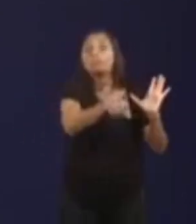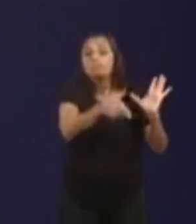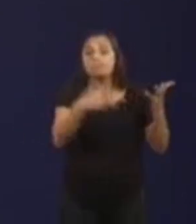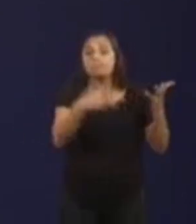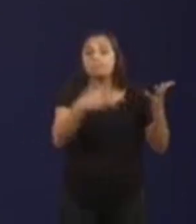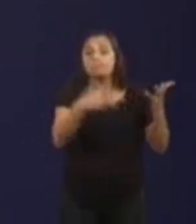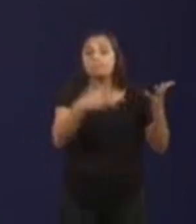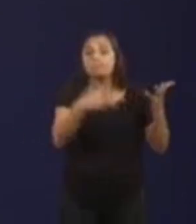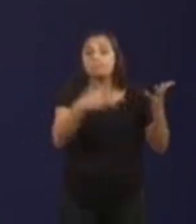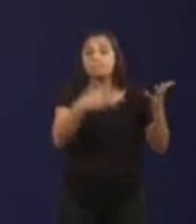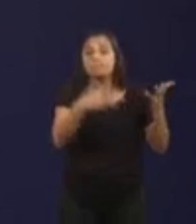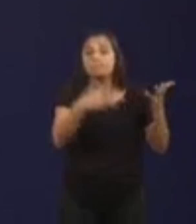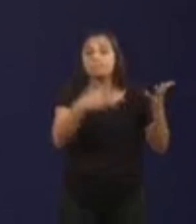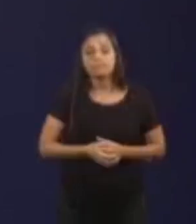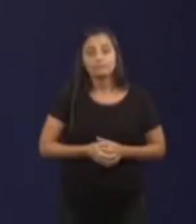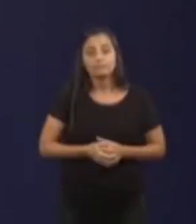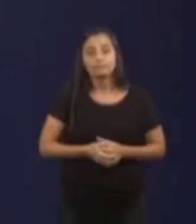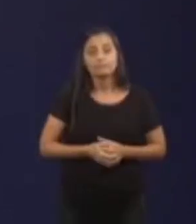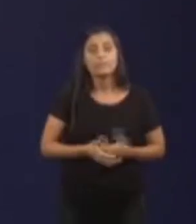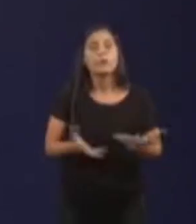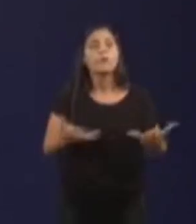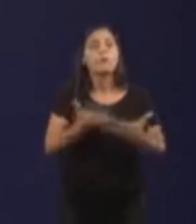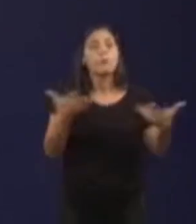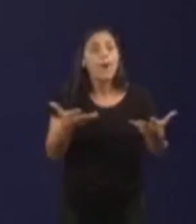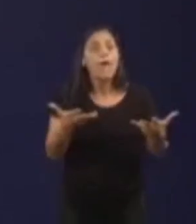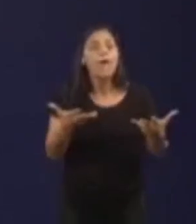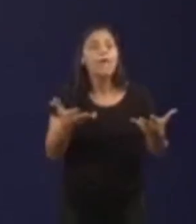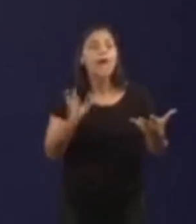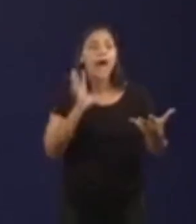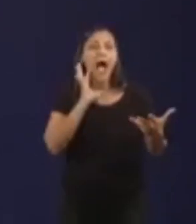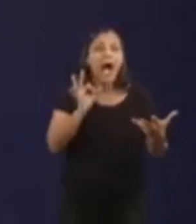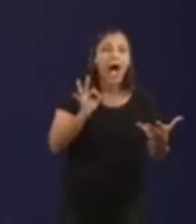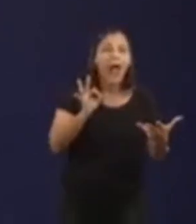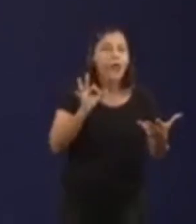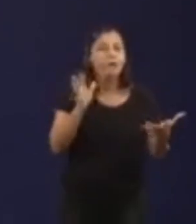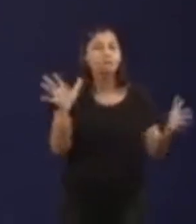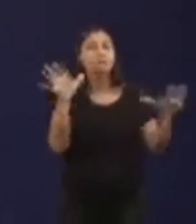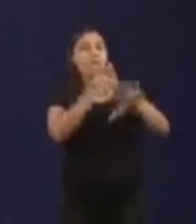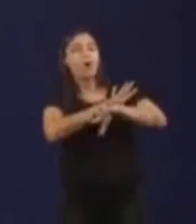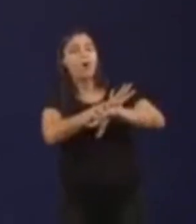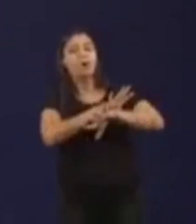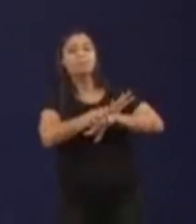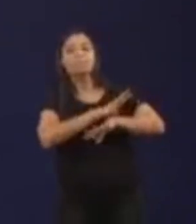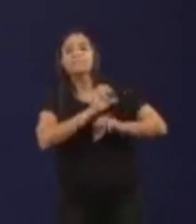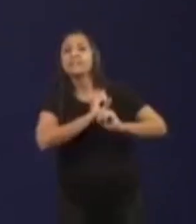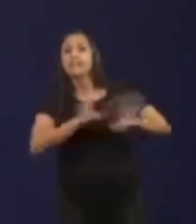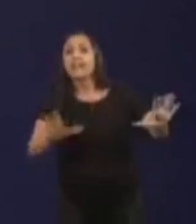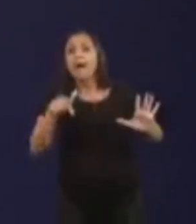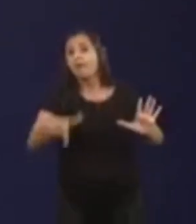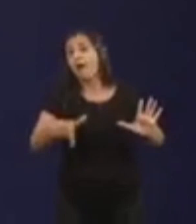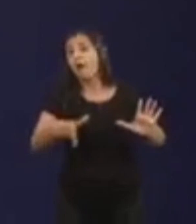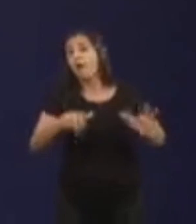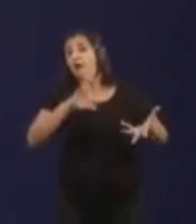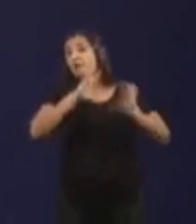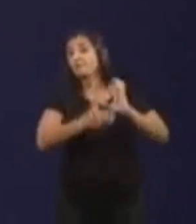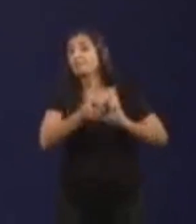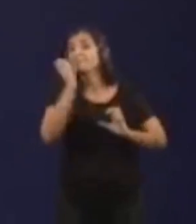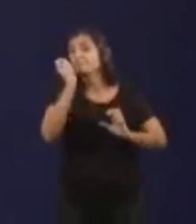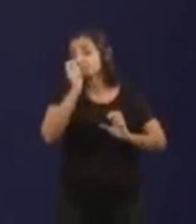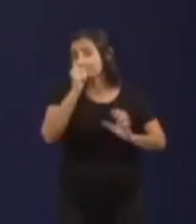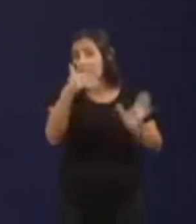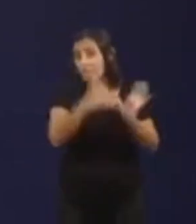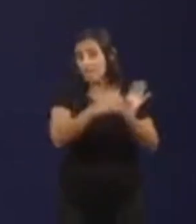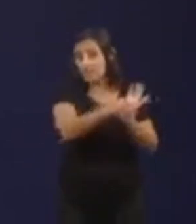algún algún impacto Severo en en de orden público en este caso que afecta a millones de